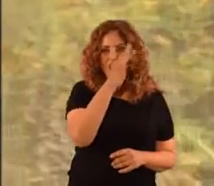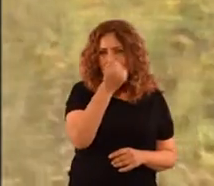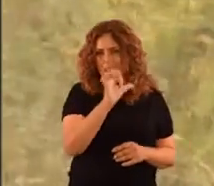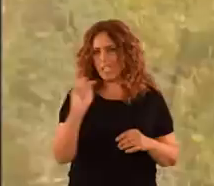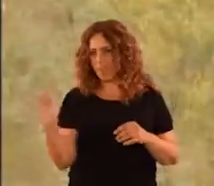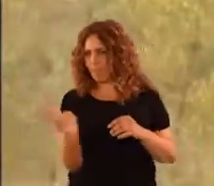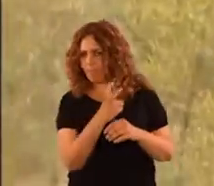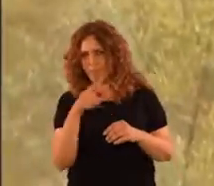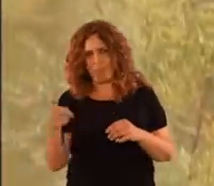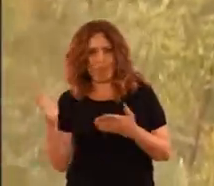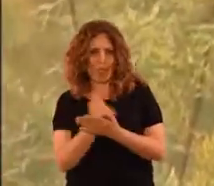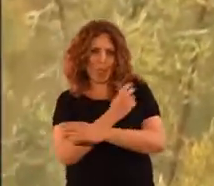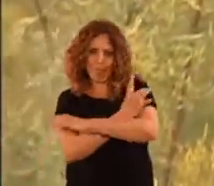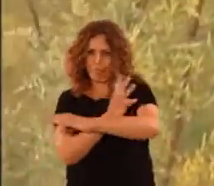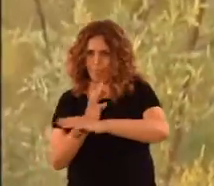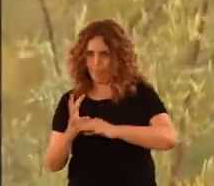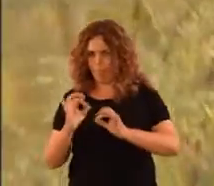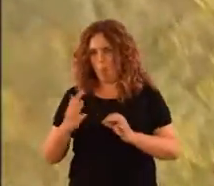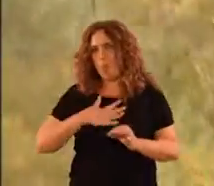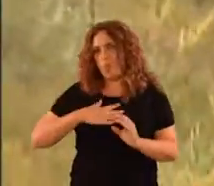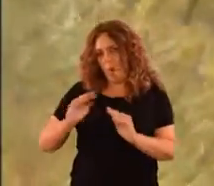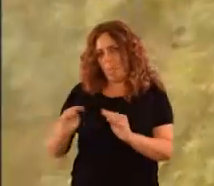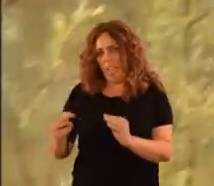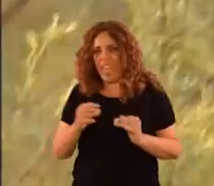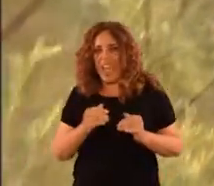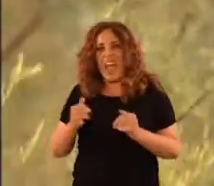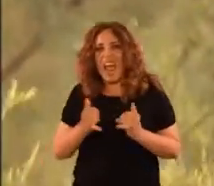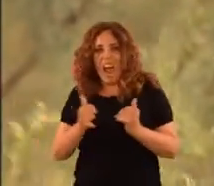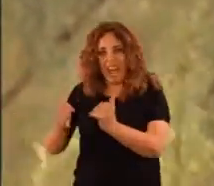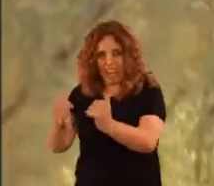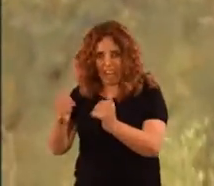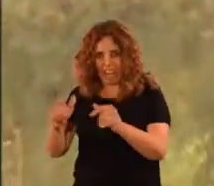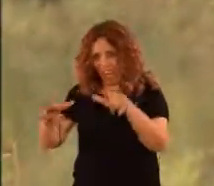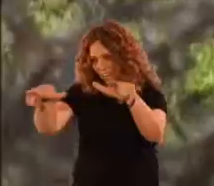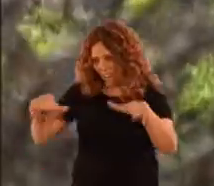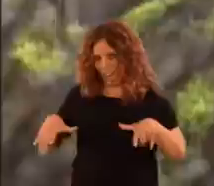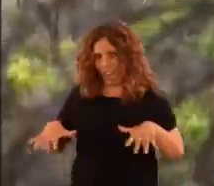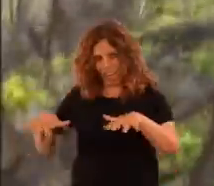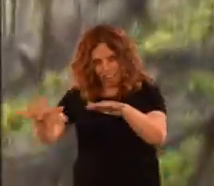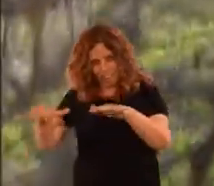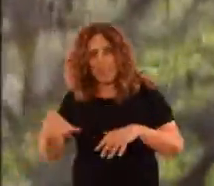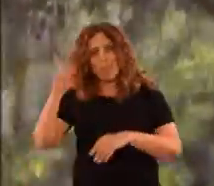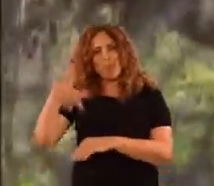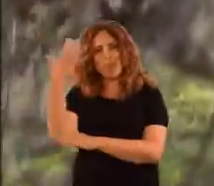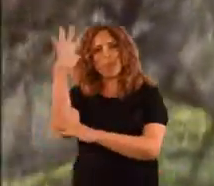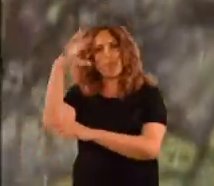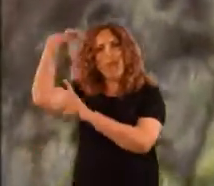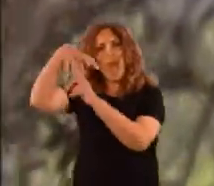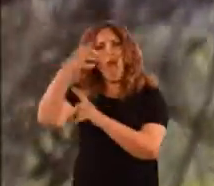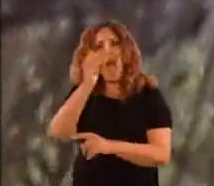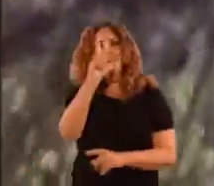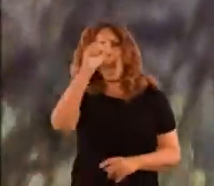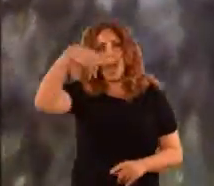Adelfas y tarajes componen la vegetación en galería propia de las márgenes del río, junto a rodales de álamos